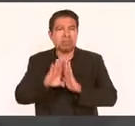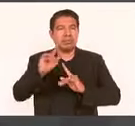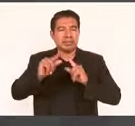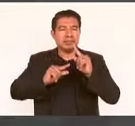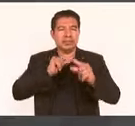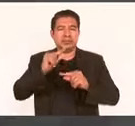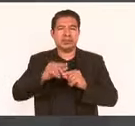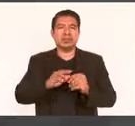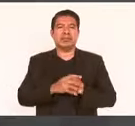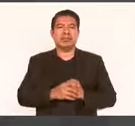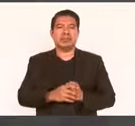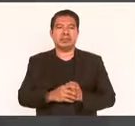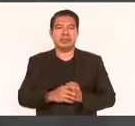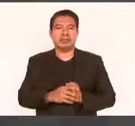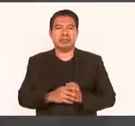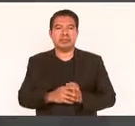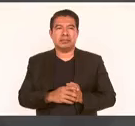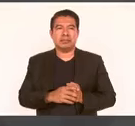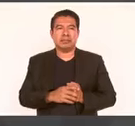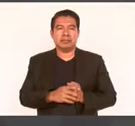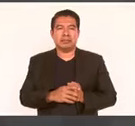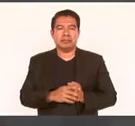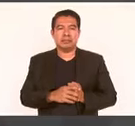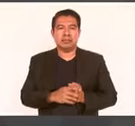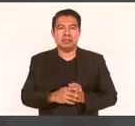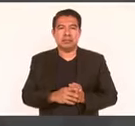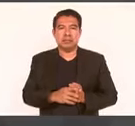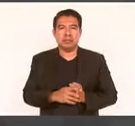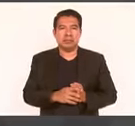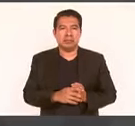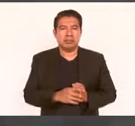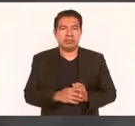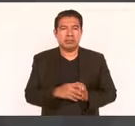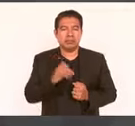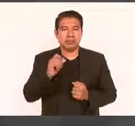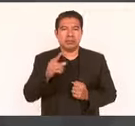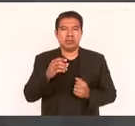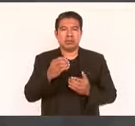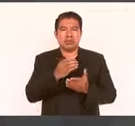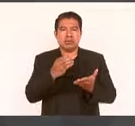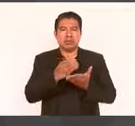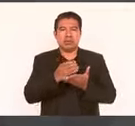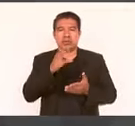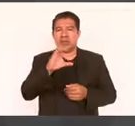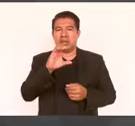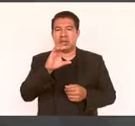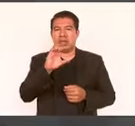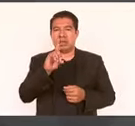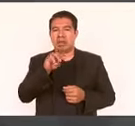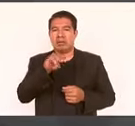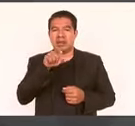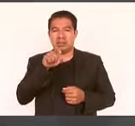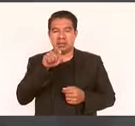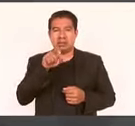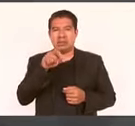los resultados. En el caso del gobierno de la Ciudad de México, a lo mejor se puede